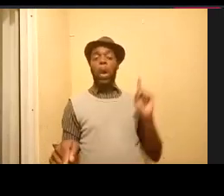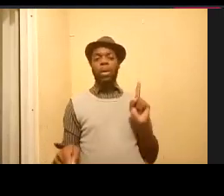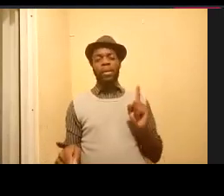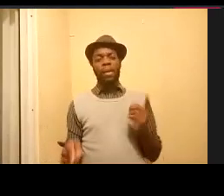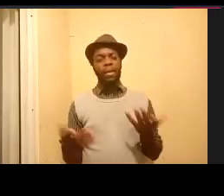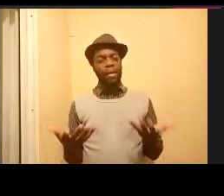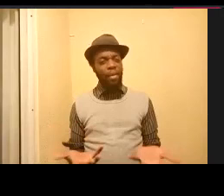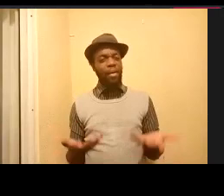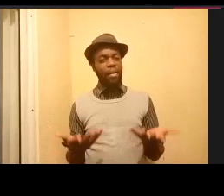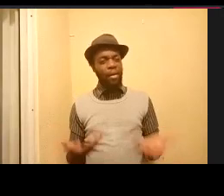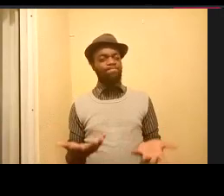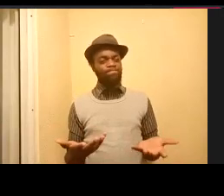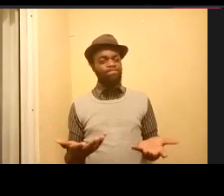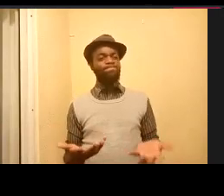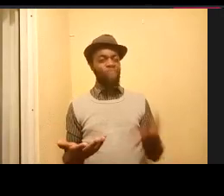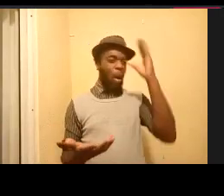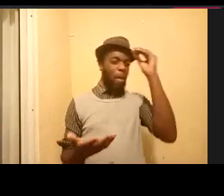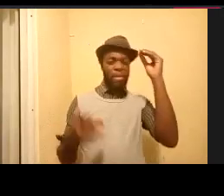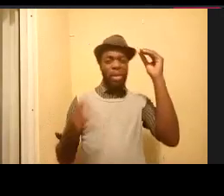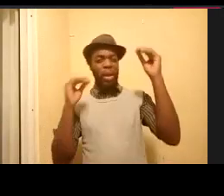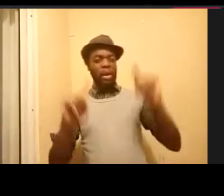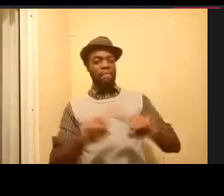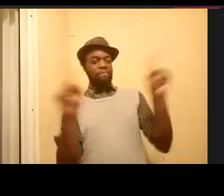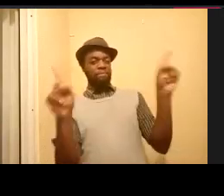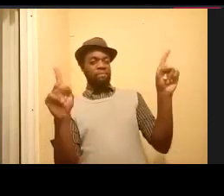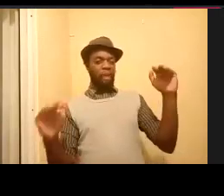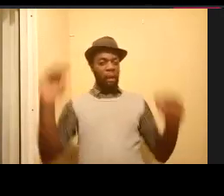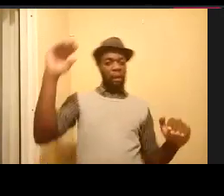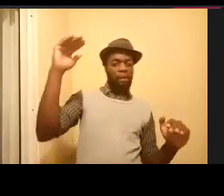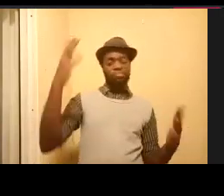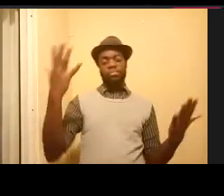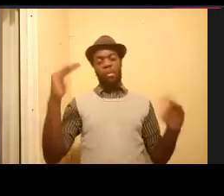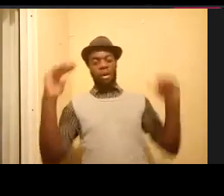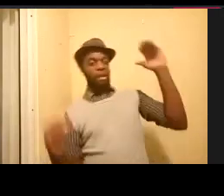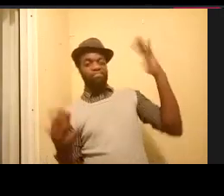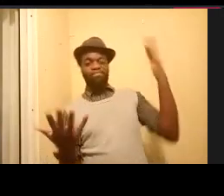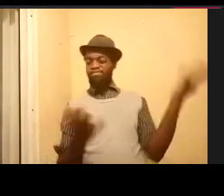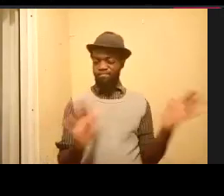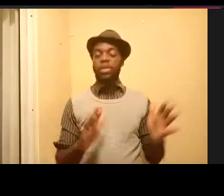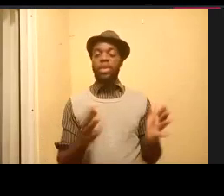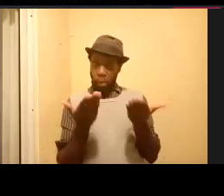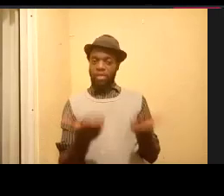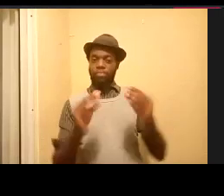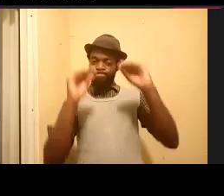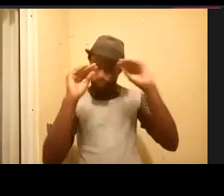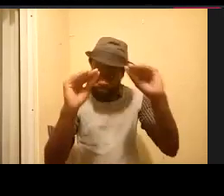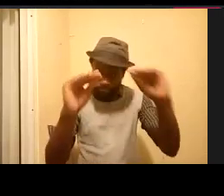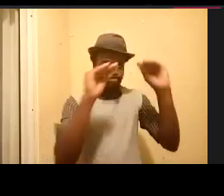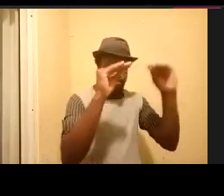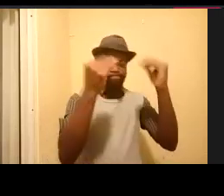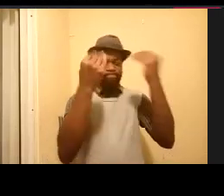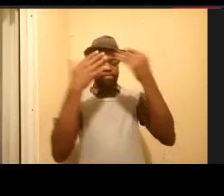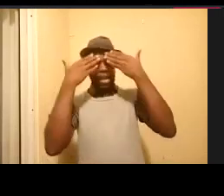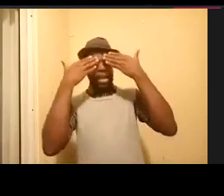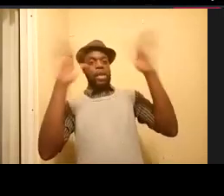Entonces, y esa es la importancia del que tengamos educación sexual,